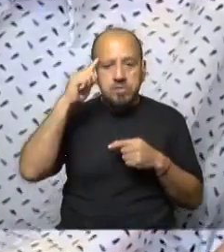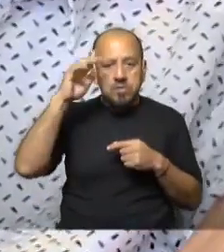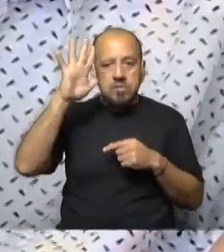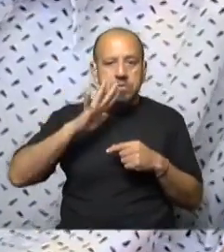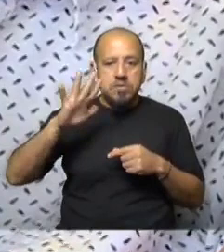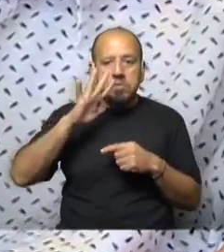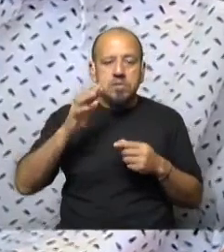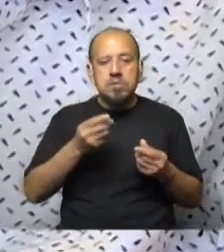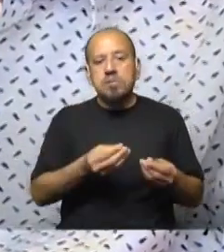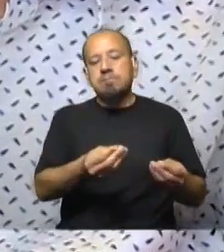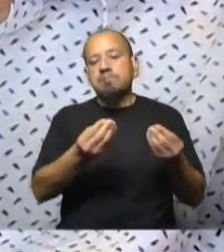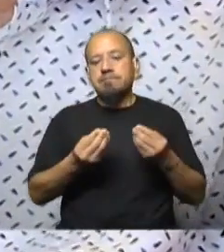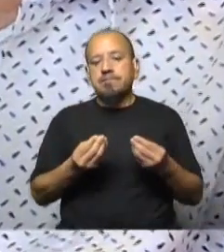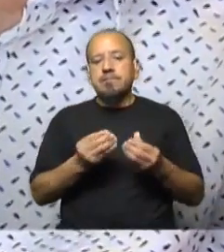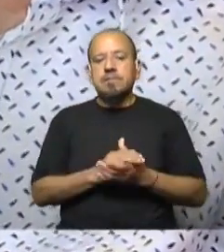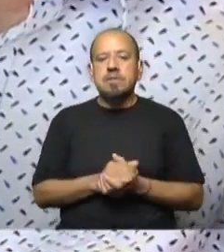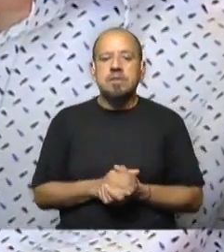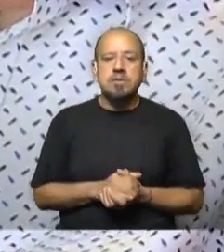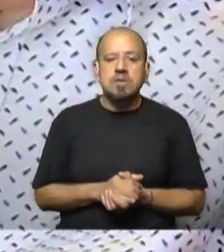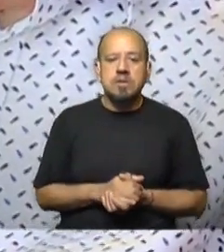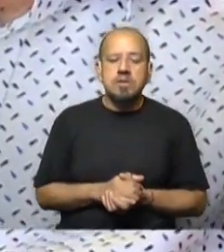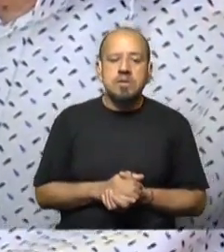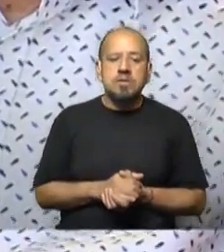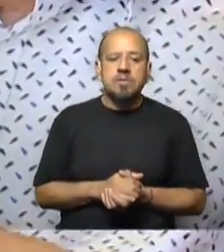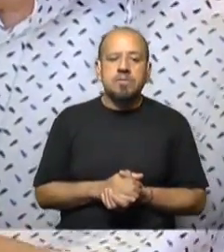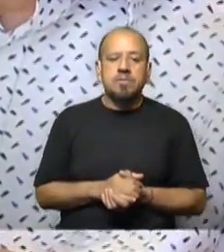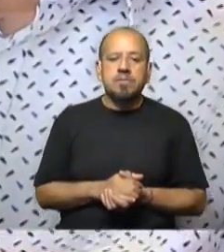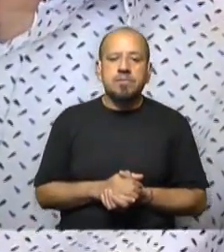devolvió. Sos un gran ejemplo de...